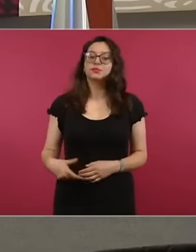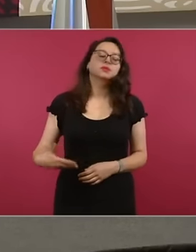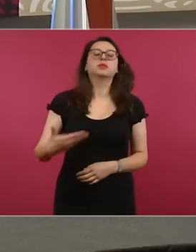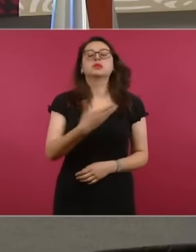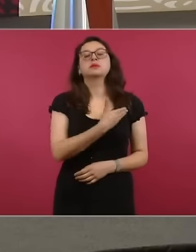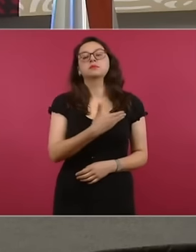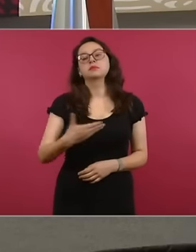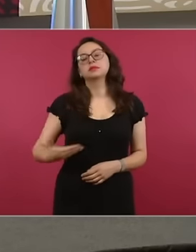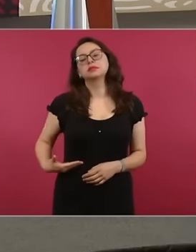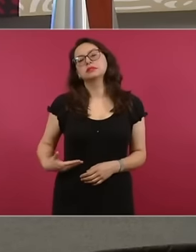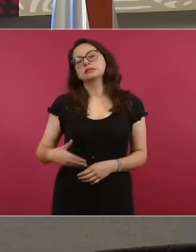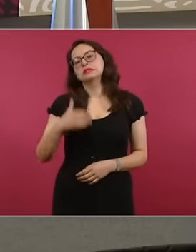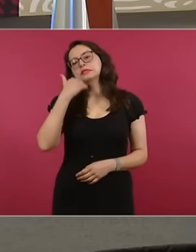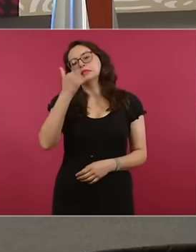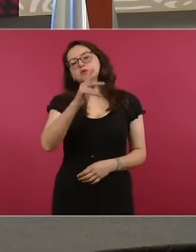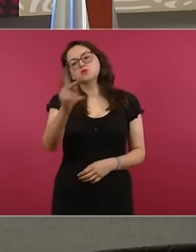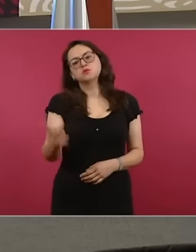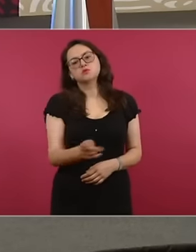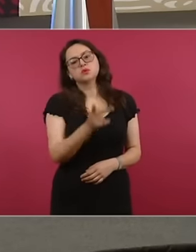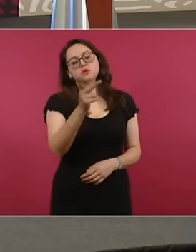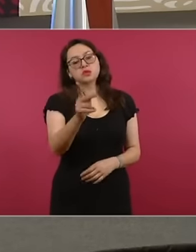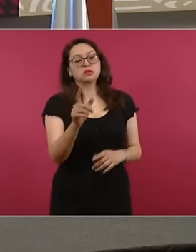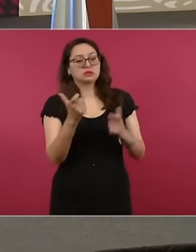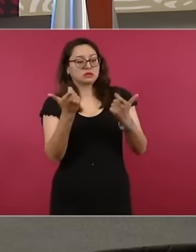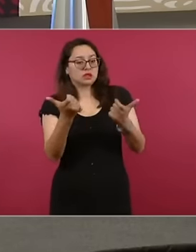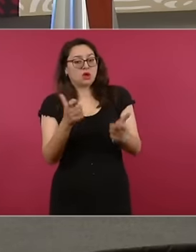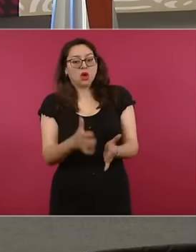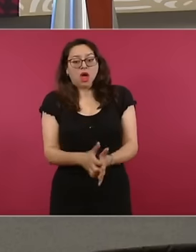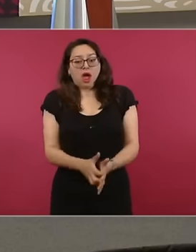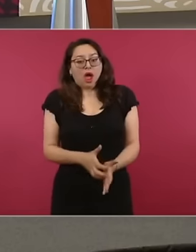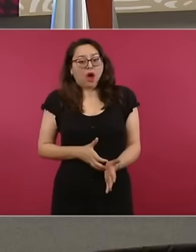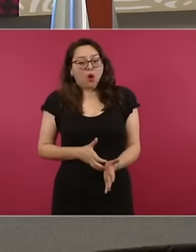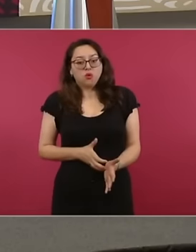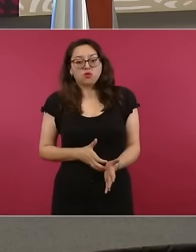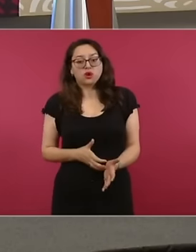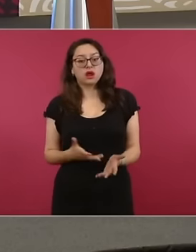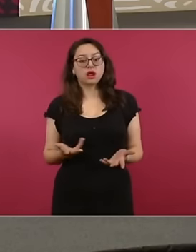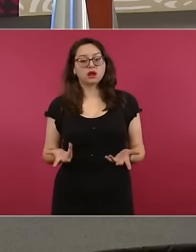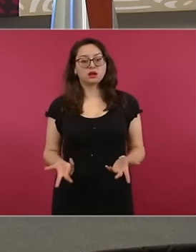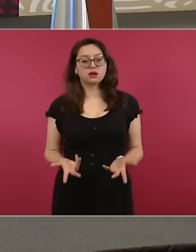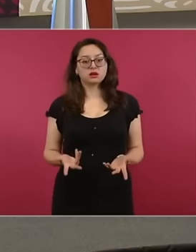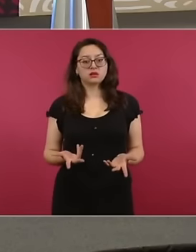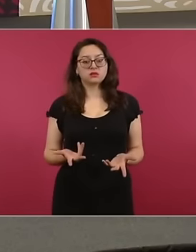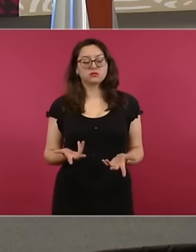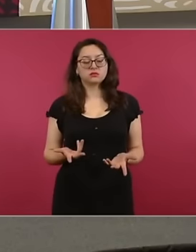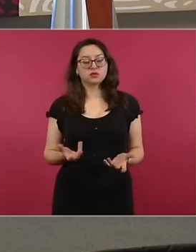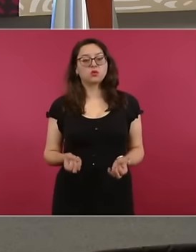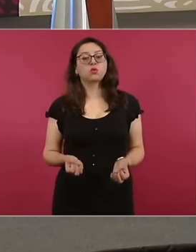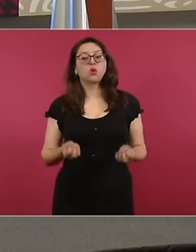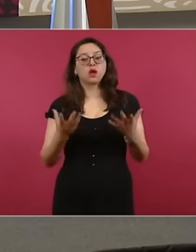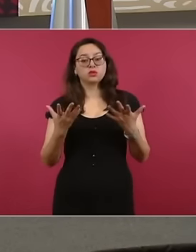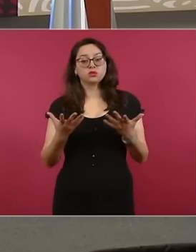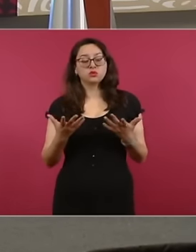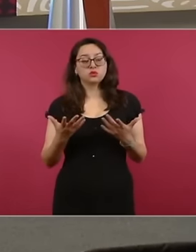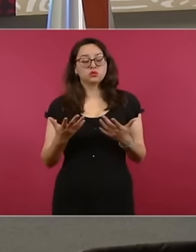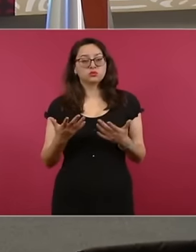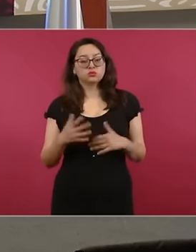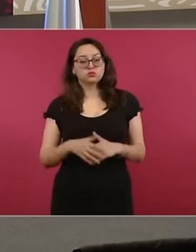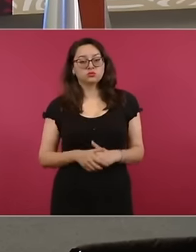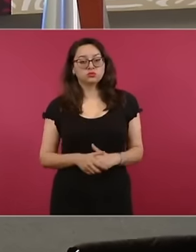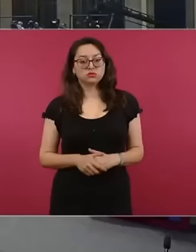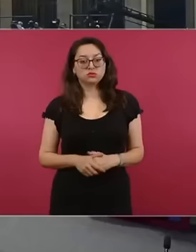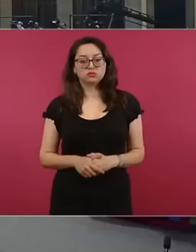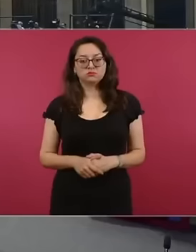tendrá la cifra de cuánto se ha ahorrado por ya no comprar gasolina en el extranjero? ¿Y cuánto se perdía? ¿También tendrán esa